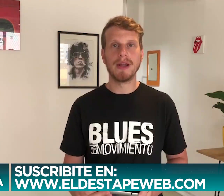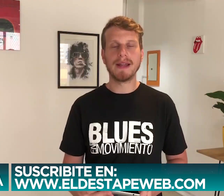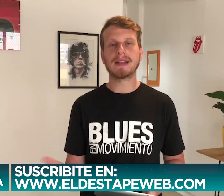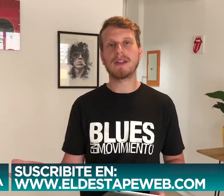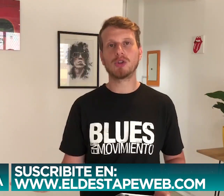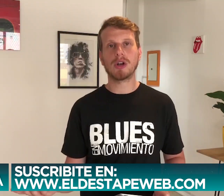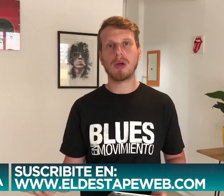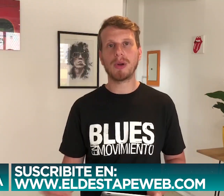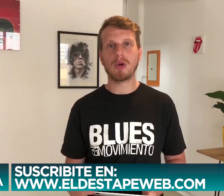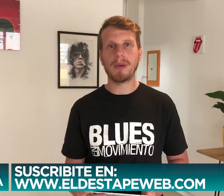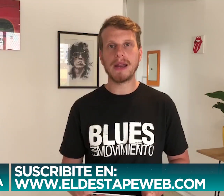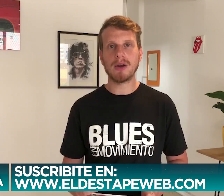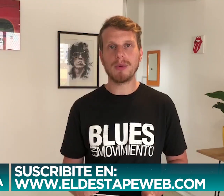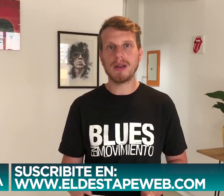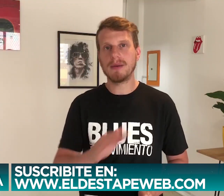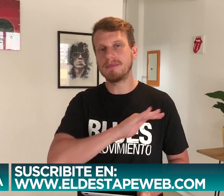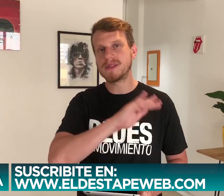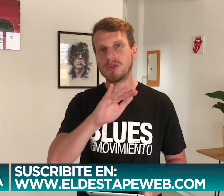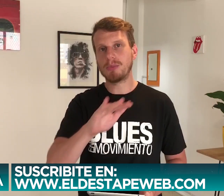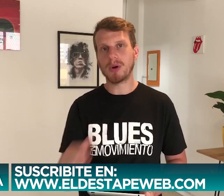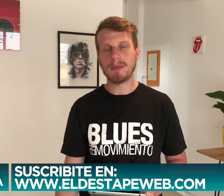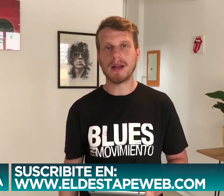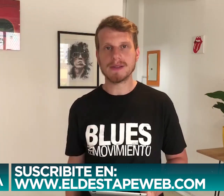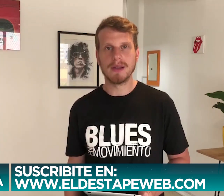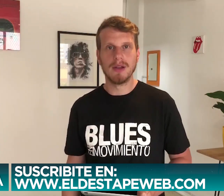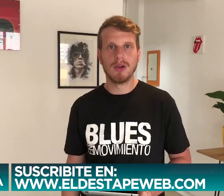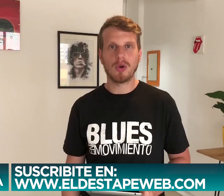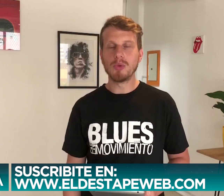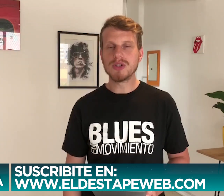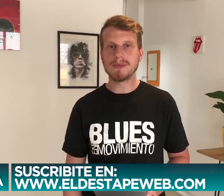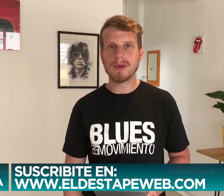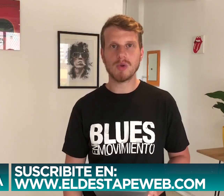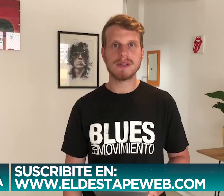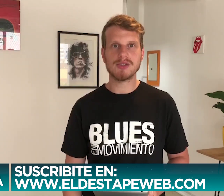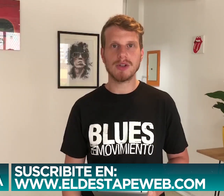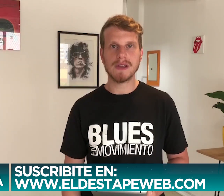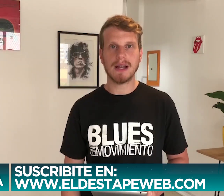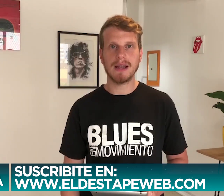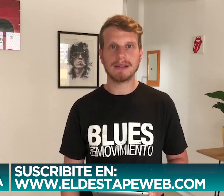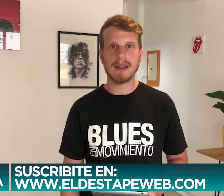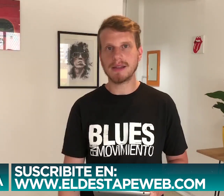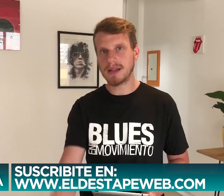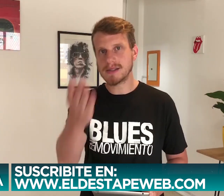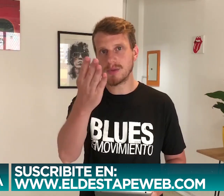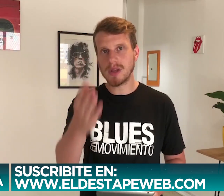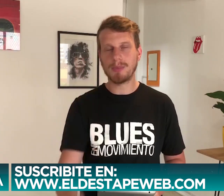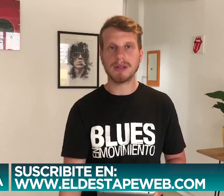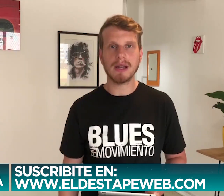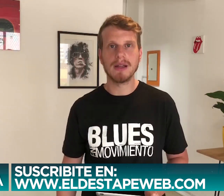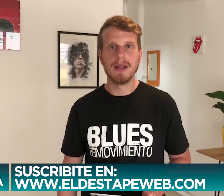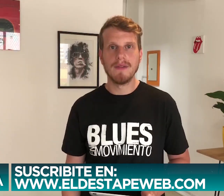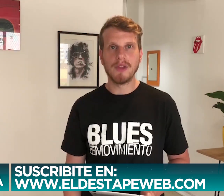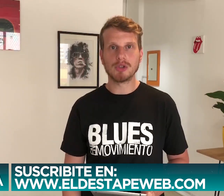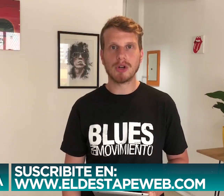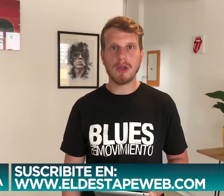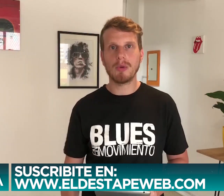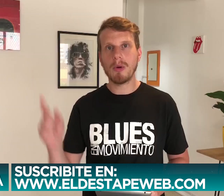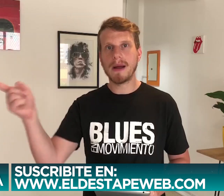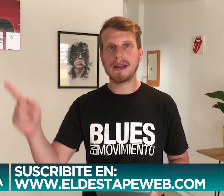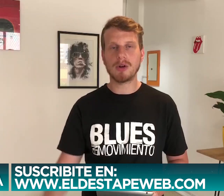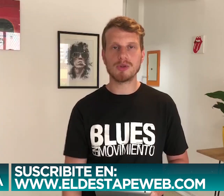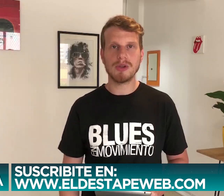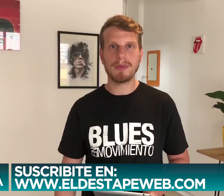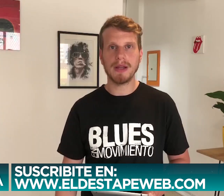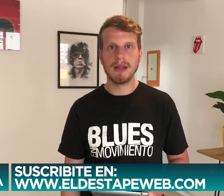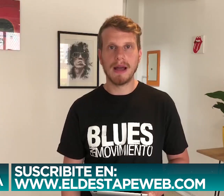por estar del otro lado, por acompañarnos. Vienen siendo programas con muchísimas visualizaciones acá en Alta Data. Gracias a ustedes por estar del otro lado. Nos